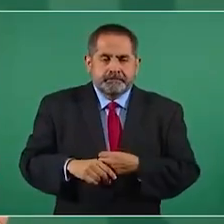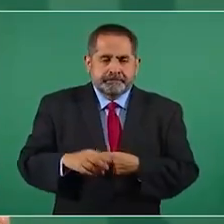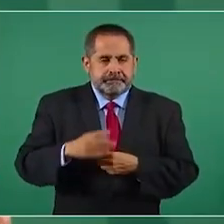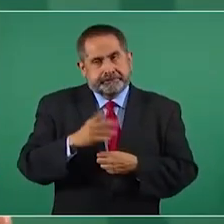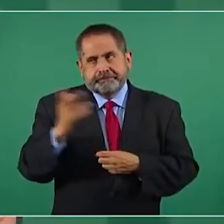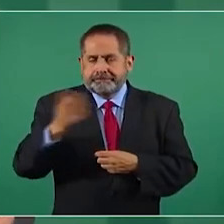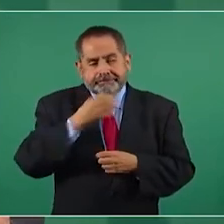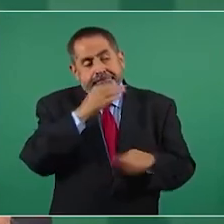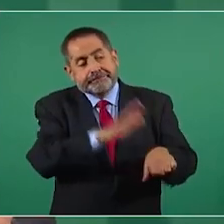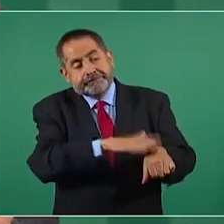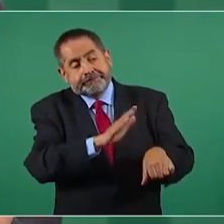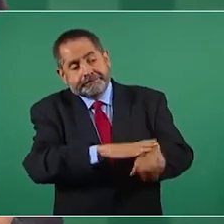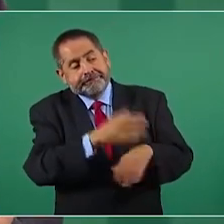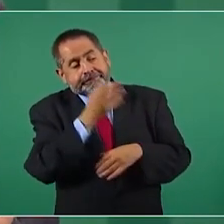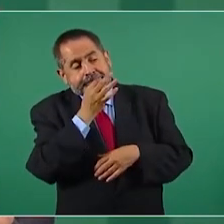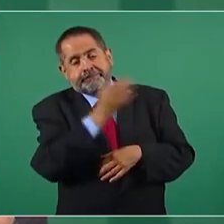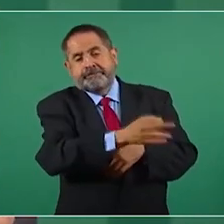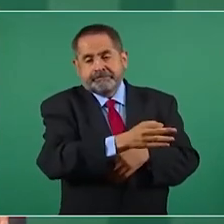avisarle